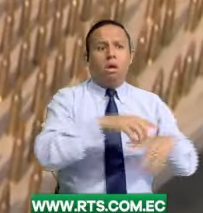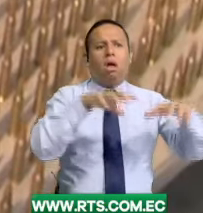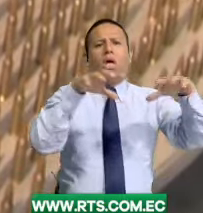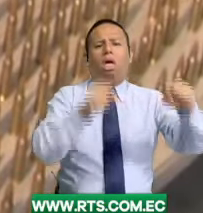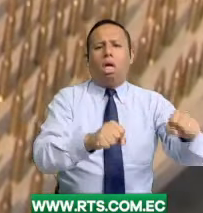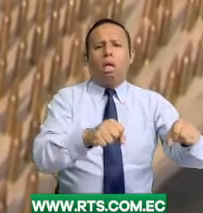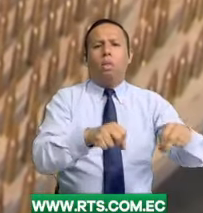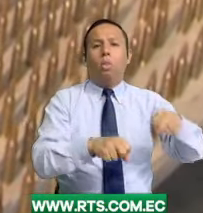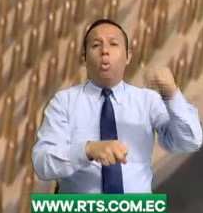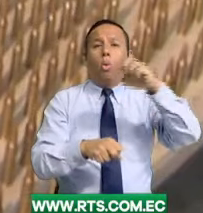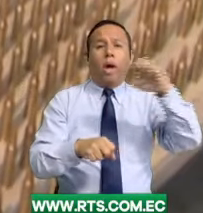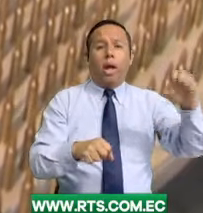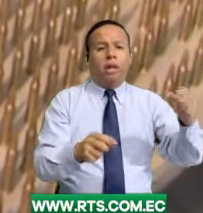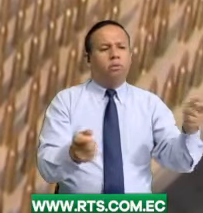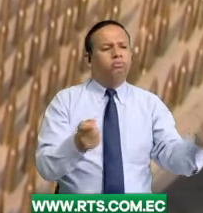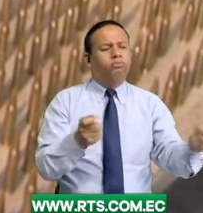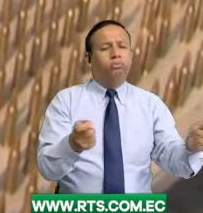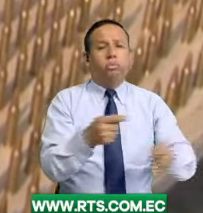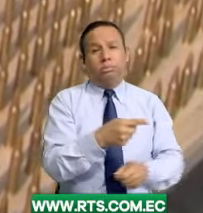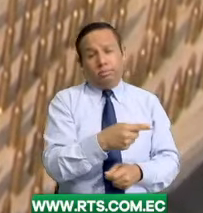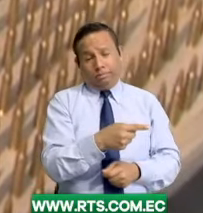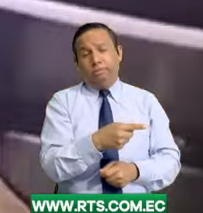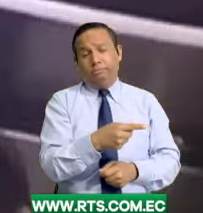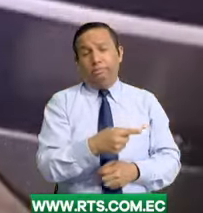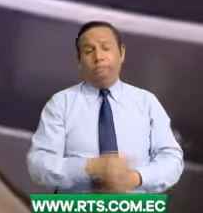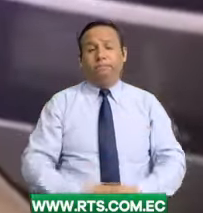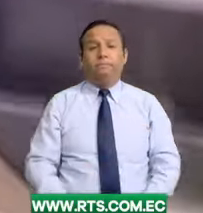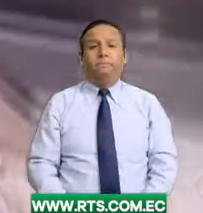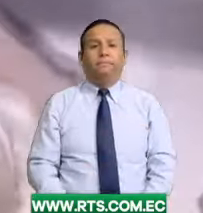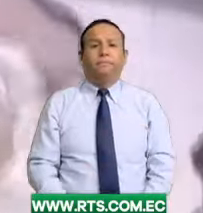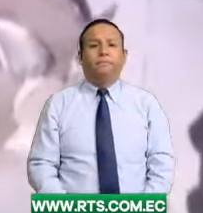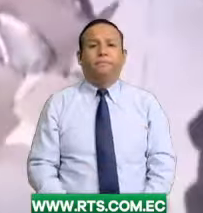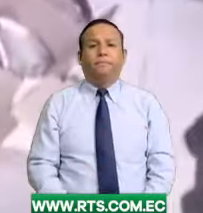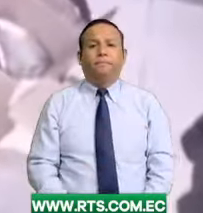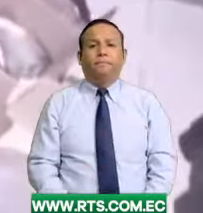de sectores del noroeste de la urbe porteña, informó Adriana Peralta.